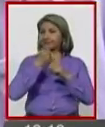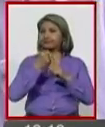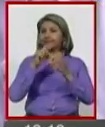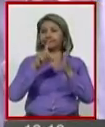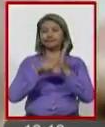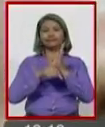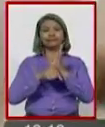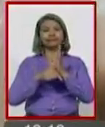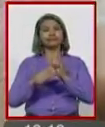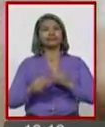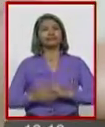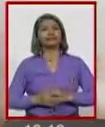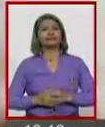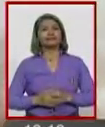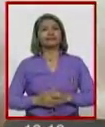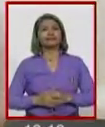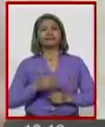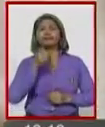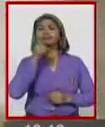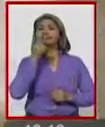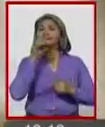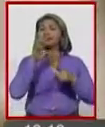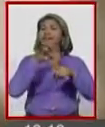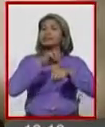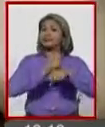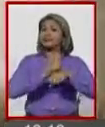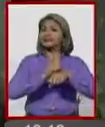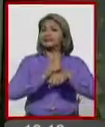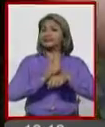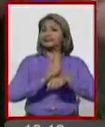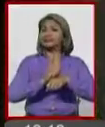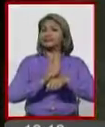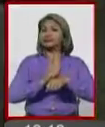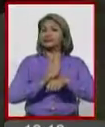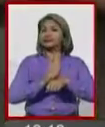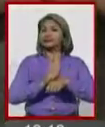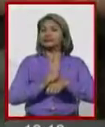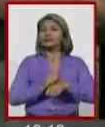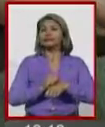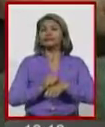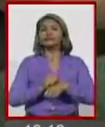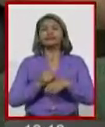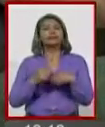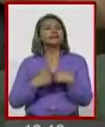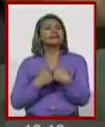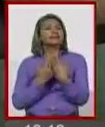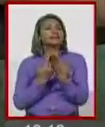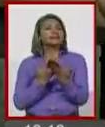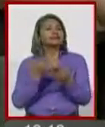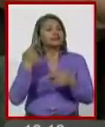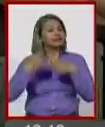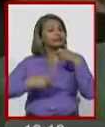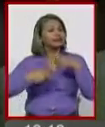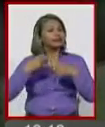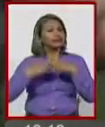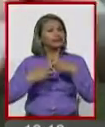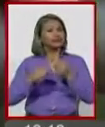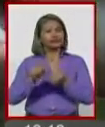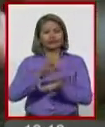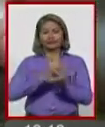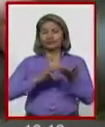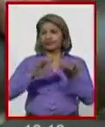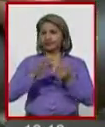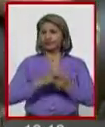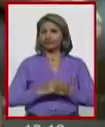ya sucedió lo que sucedió. Pero... ¿Quién le mordió? Yo fui. ¿Tú le mordiste? ¿En qué momento fue que...? En la pelea. Fue. ¿En